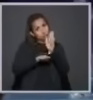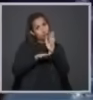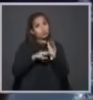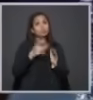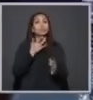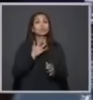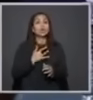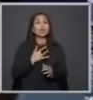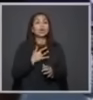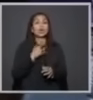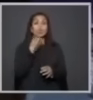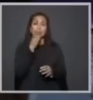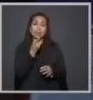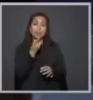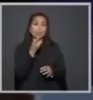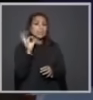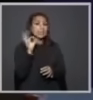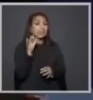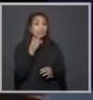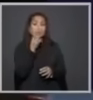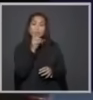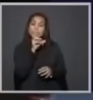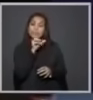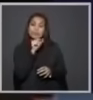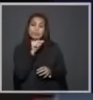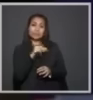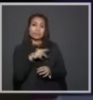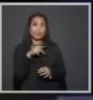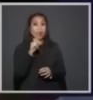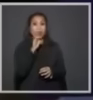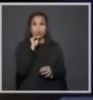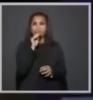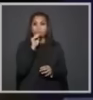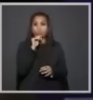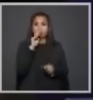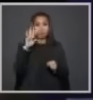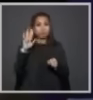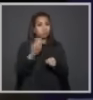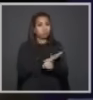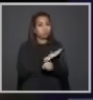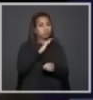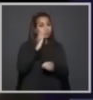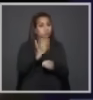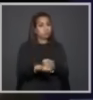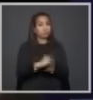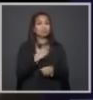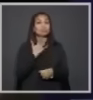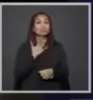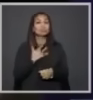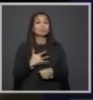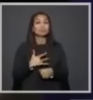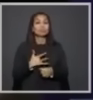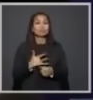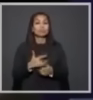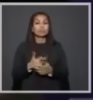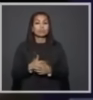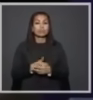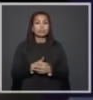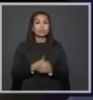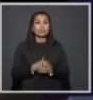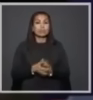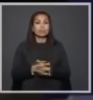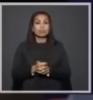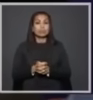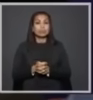no renovables, no nos podemos acabar el petróleo. Además, es un patrimonio de las nuevas generaciones, tenemos